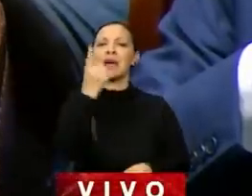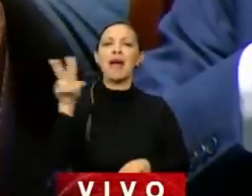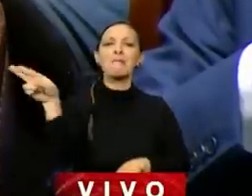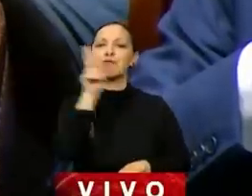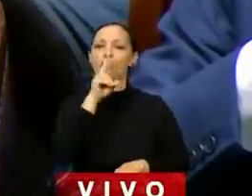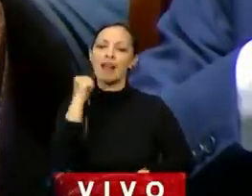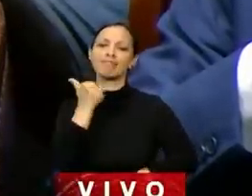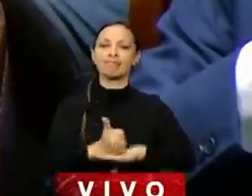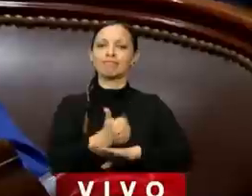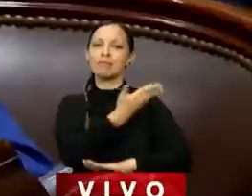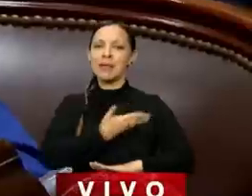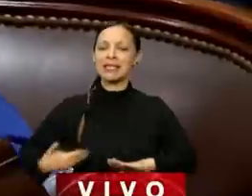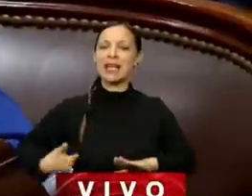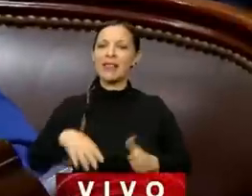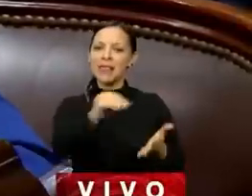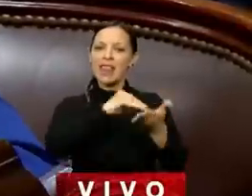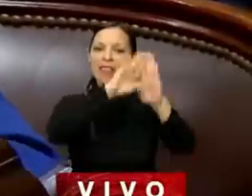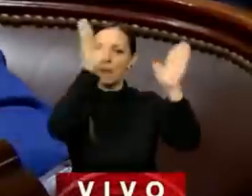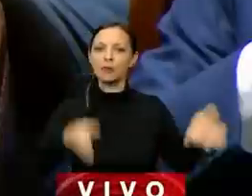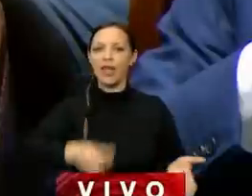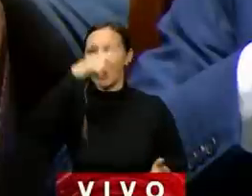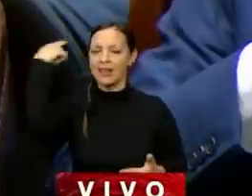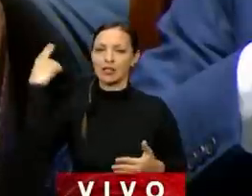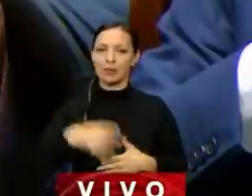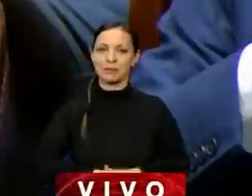que presidió la Cámara de Diputados de la Nación.